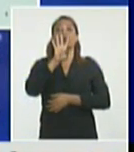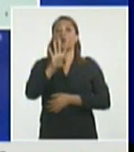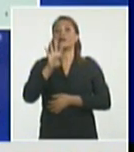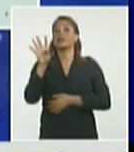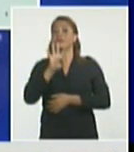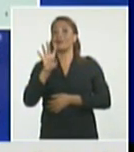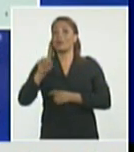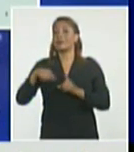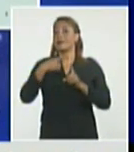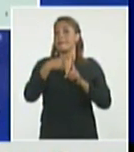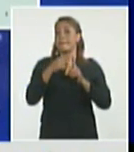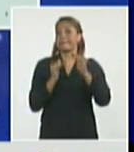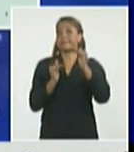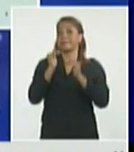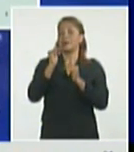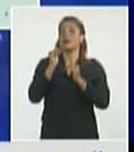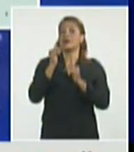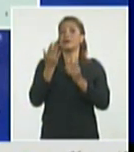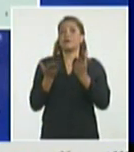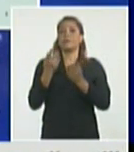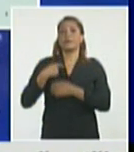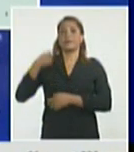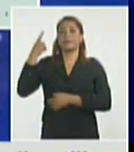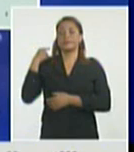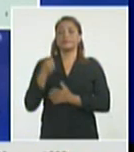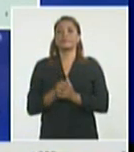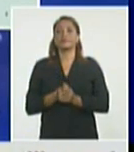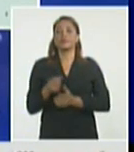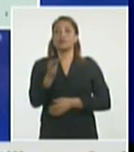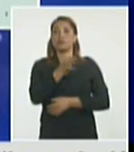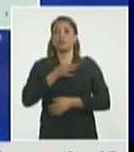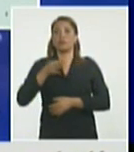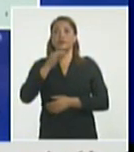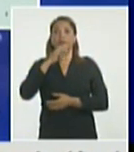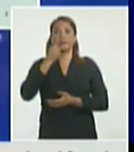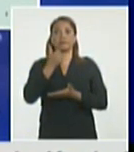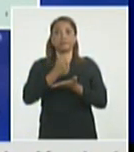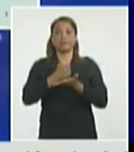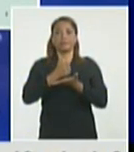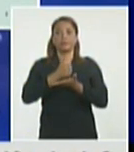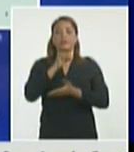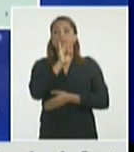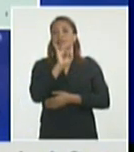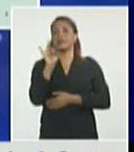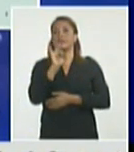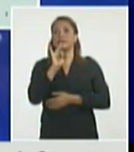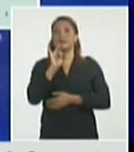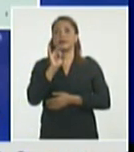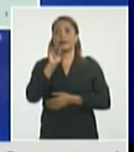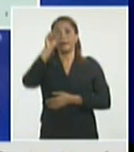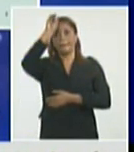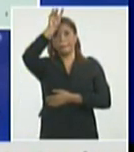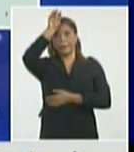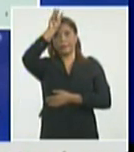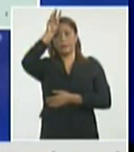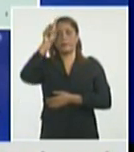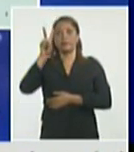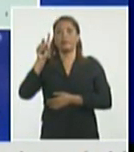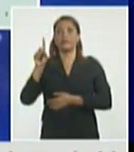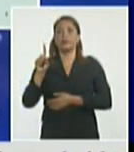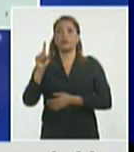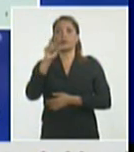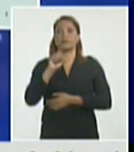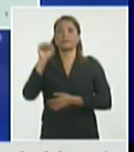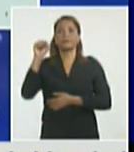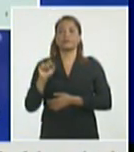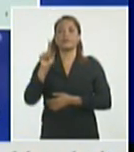44 más que el día anterior. El municipio Pinar con 77, Minas de Matahambre 21, Consolación del